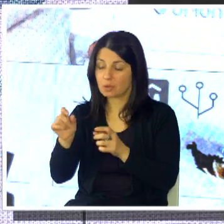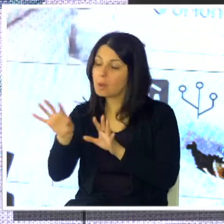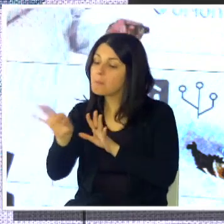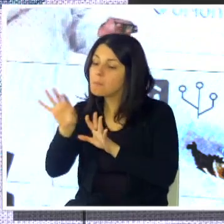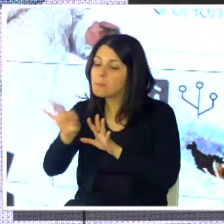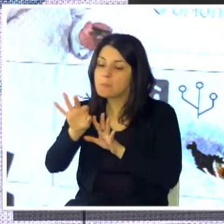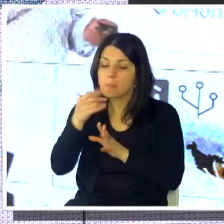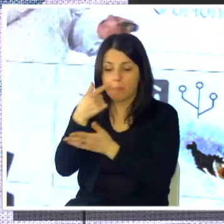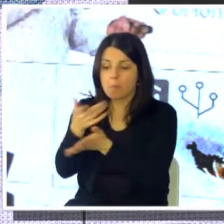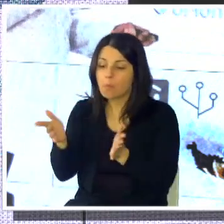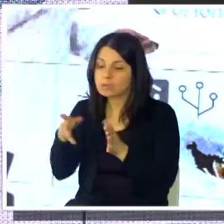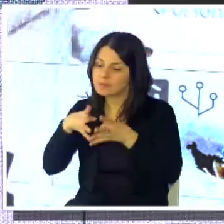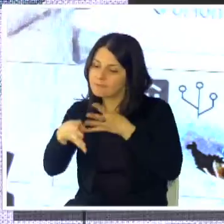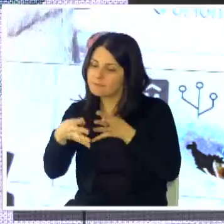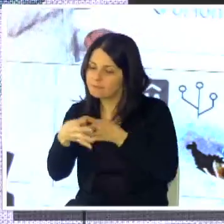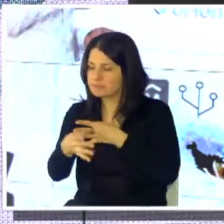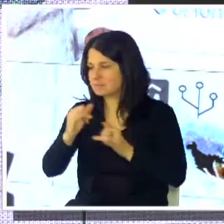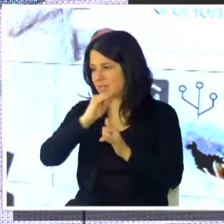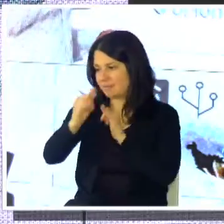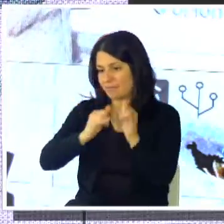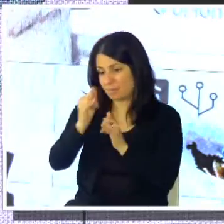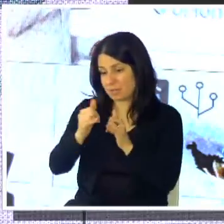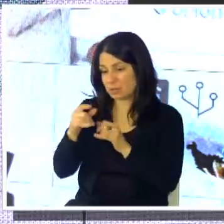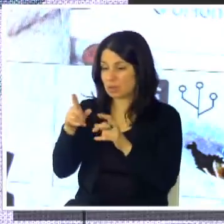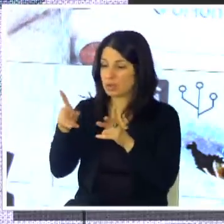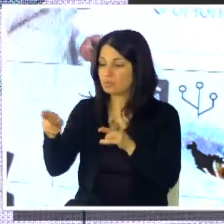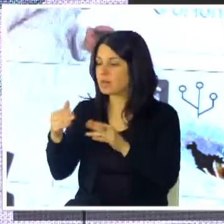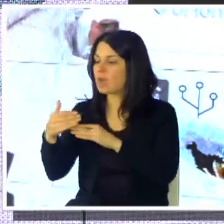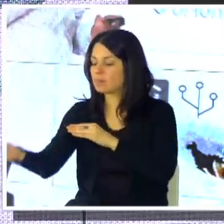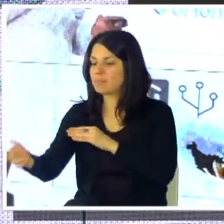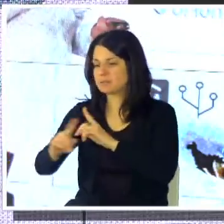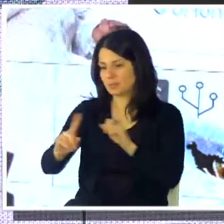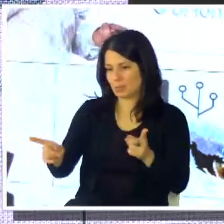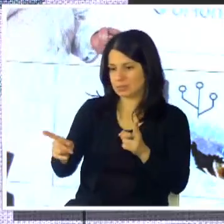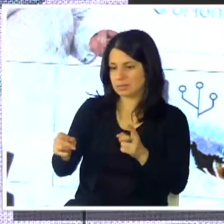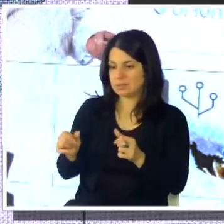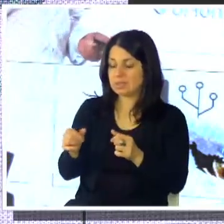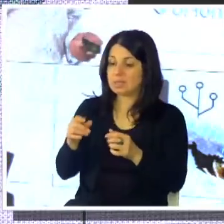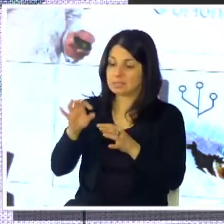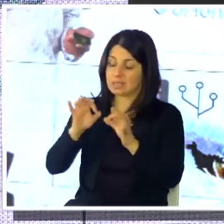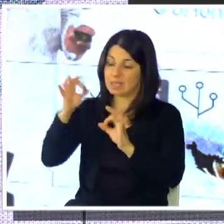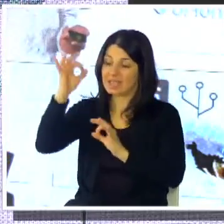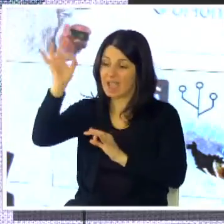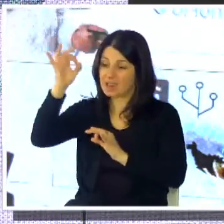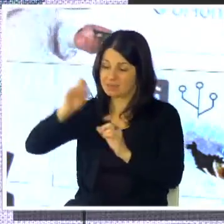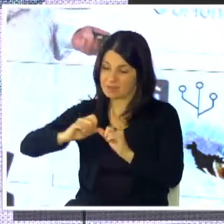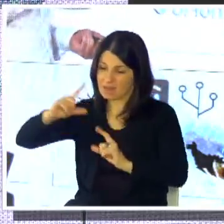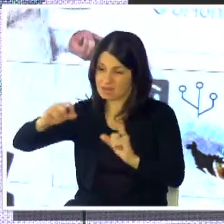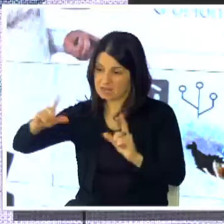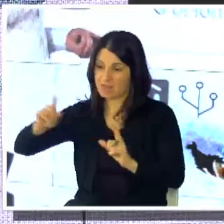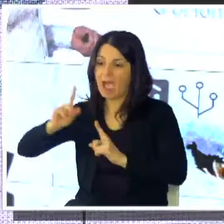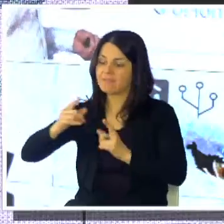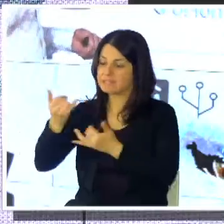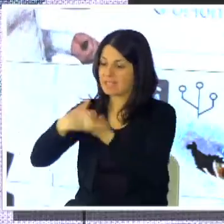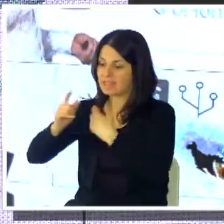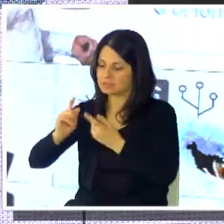muestras, filtra outliers o medidas fuera de rango, establece alguna calibración. A veces es necesario transformar los